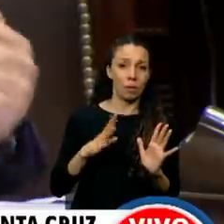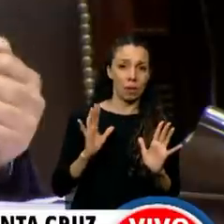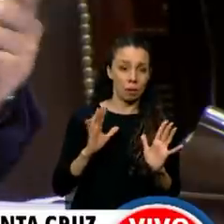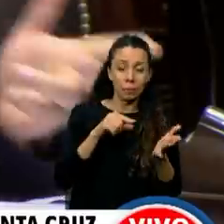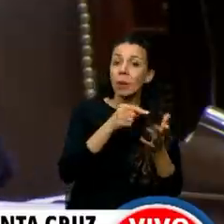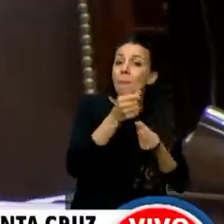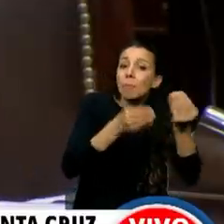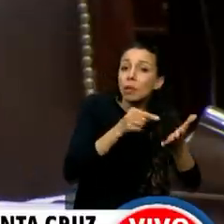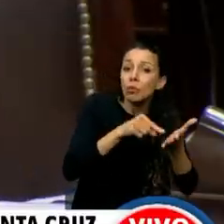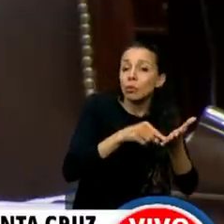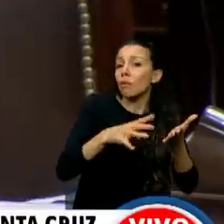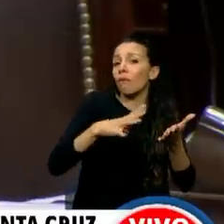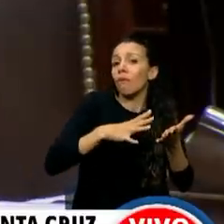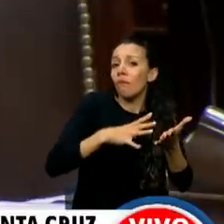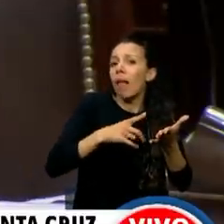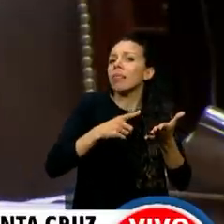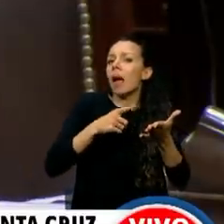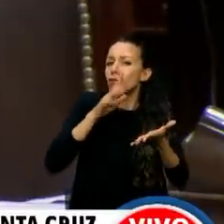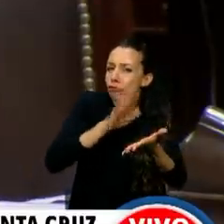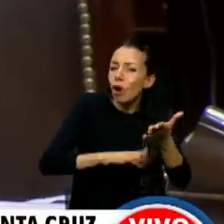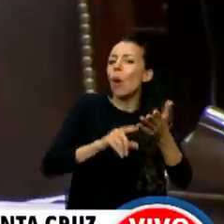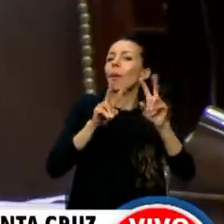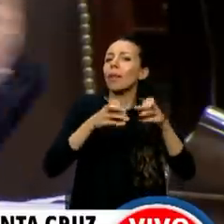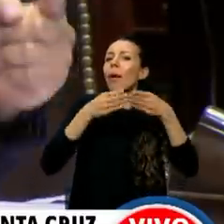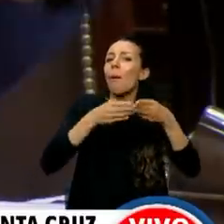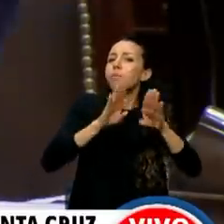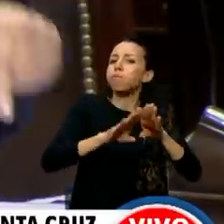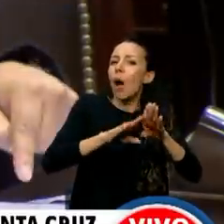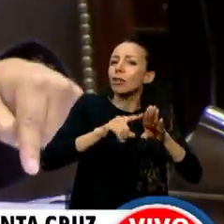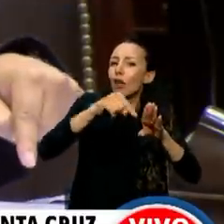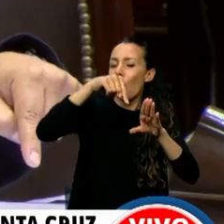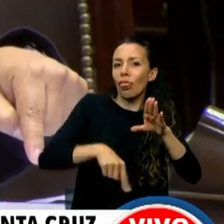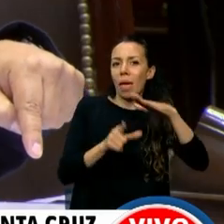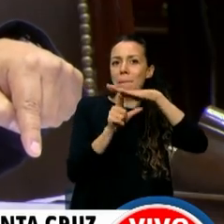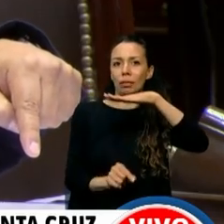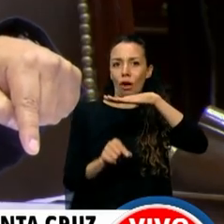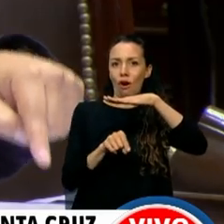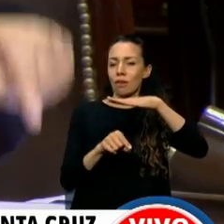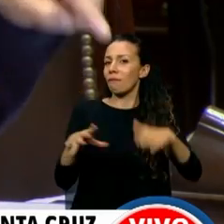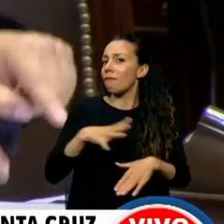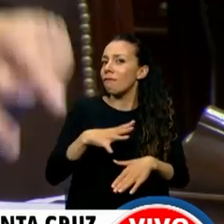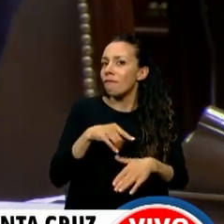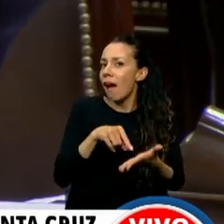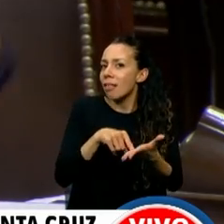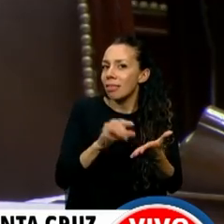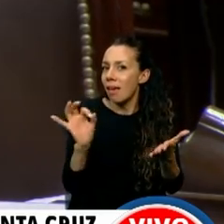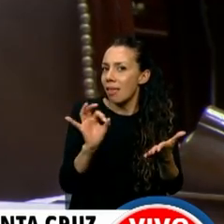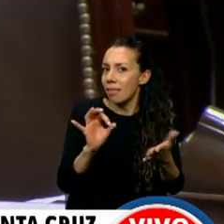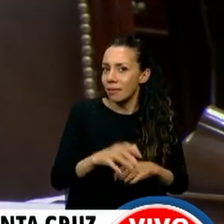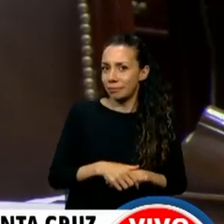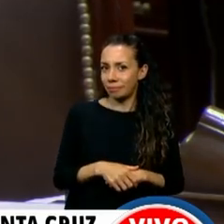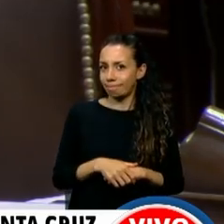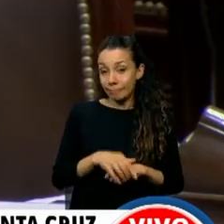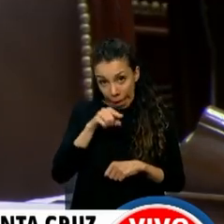nada de subsidios para puertos patagónicos que por cierto es un subsidio que retuvieron que le quitaron el